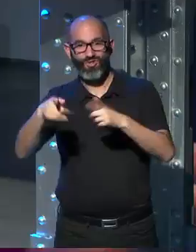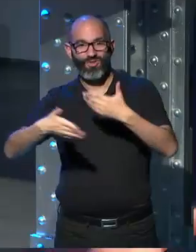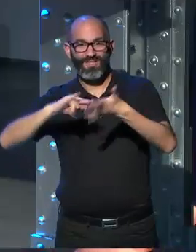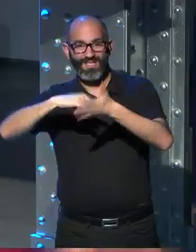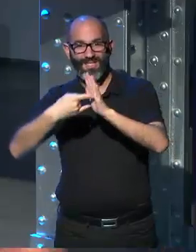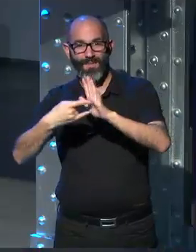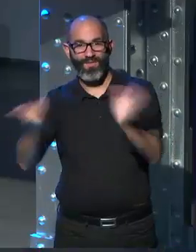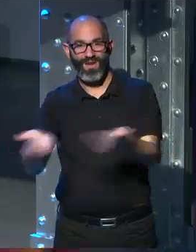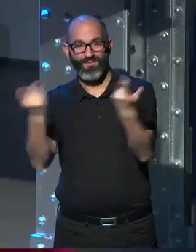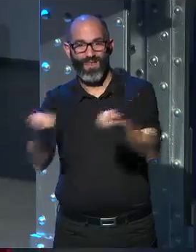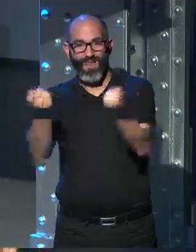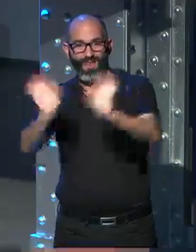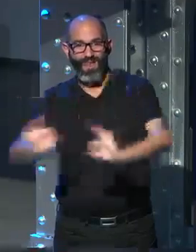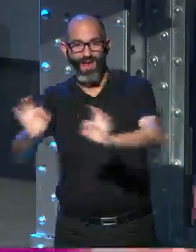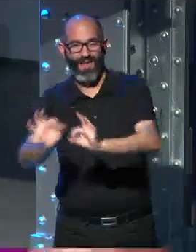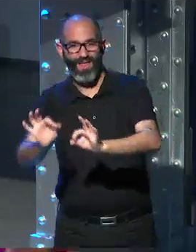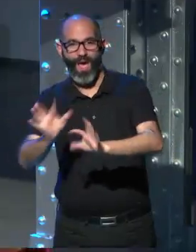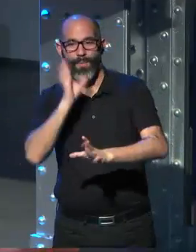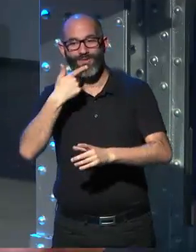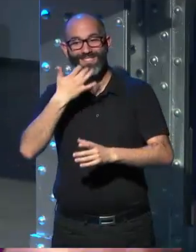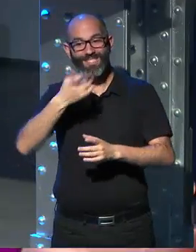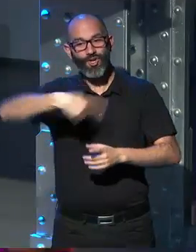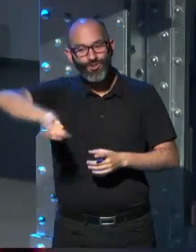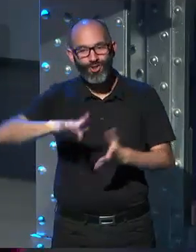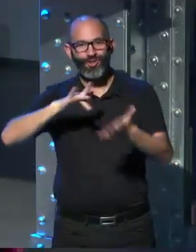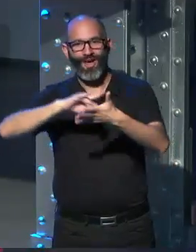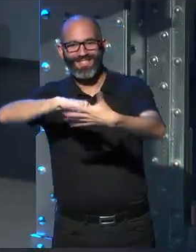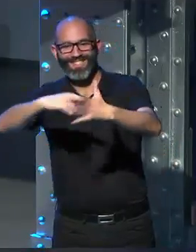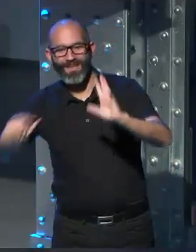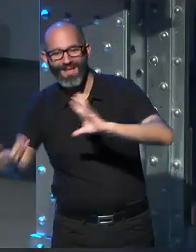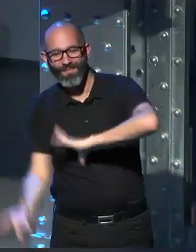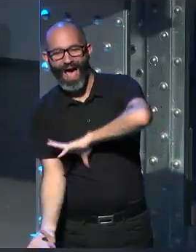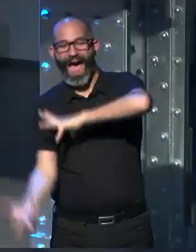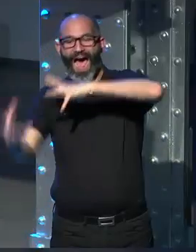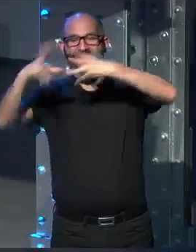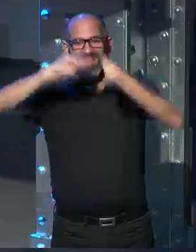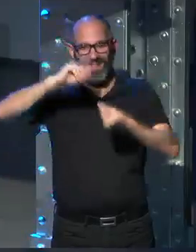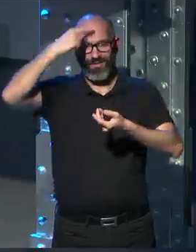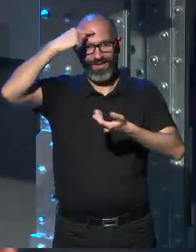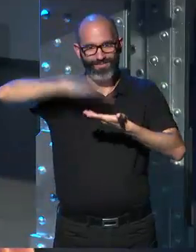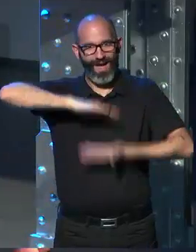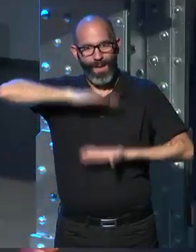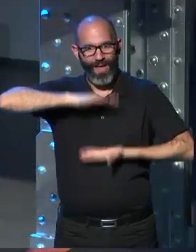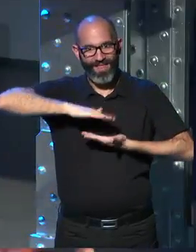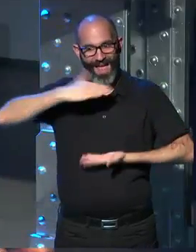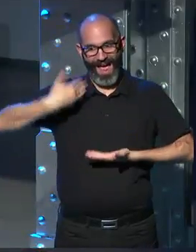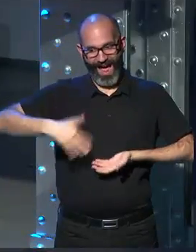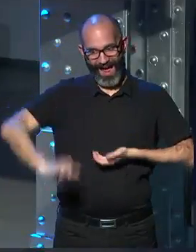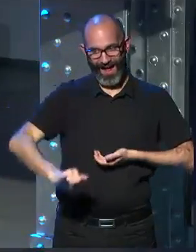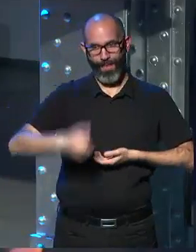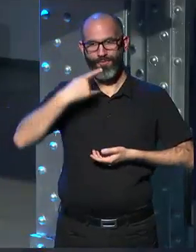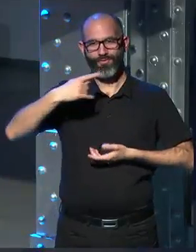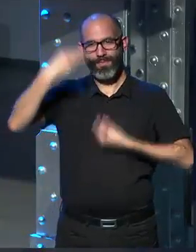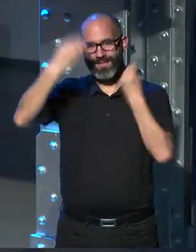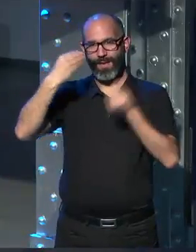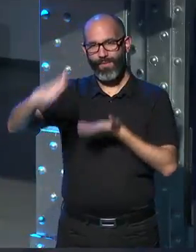Por cuanto venden, quiere decir que podemos utilizarlos y estamos adaptando la tecnología a capacidades que ya tenemos. Y,